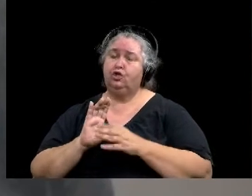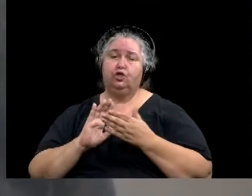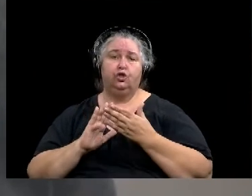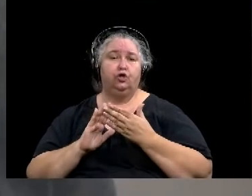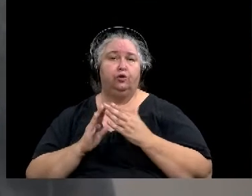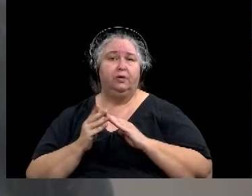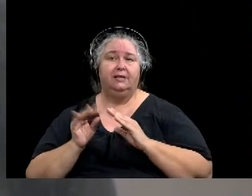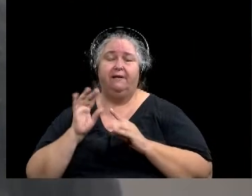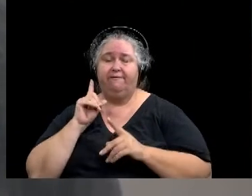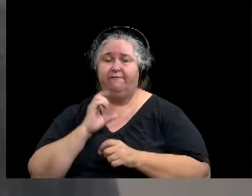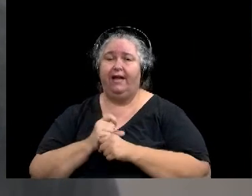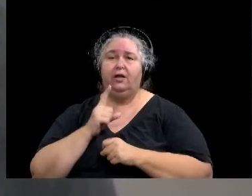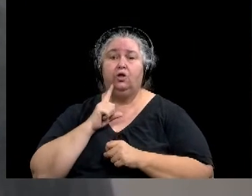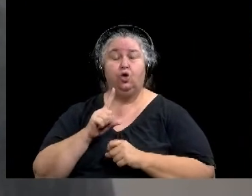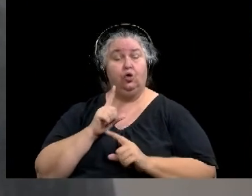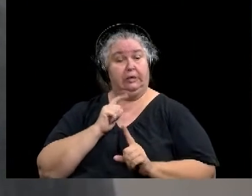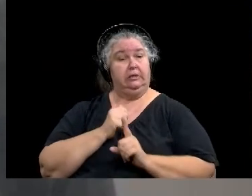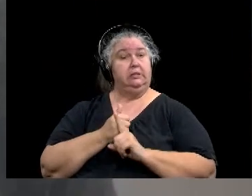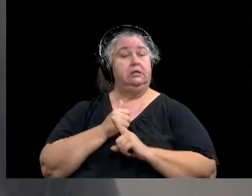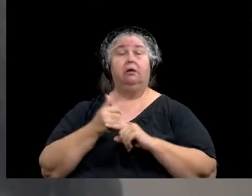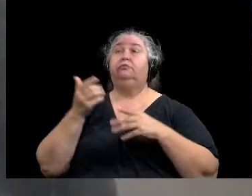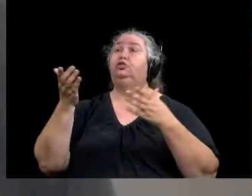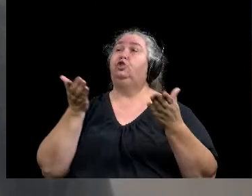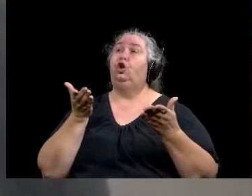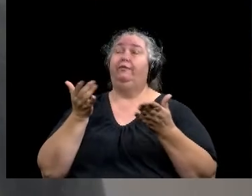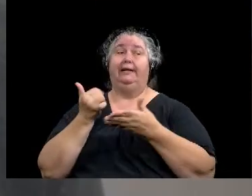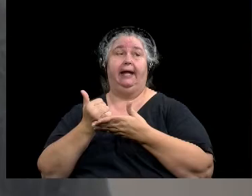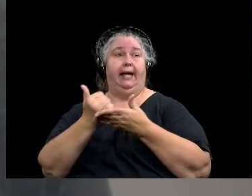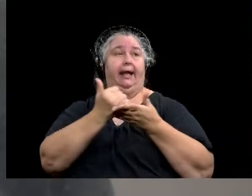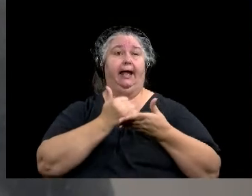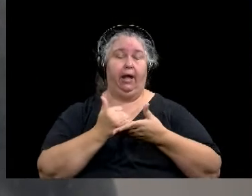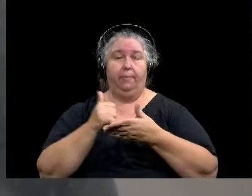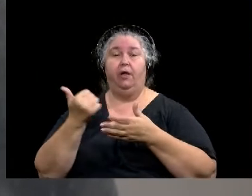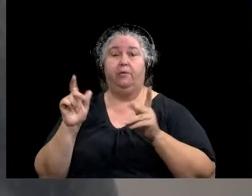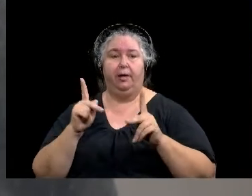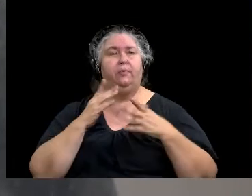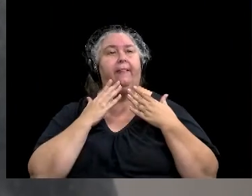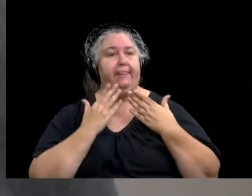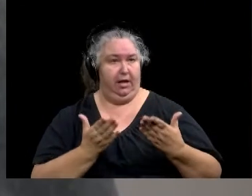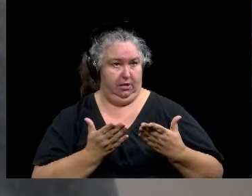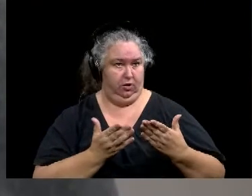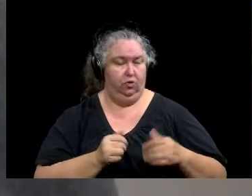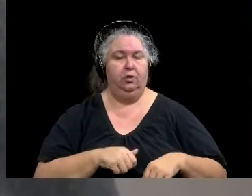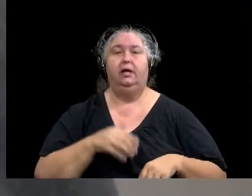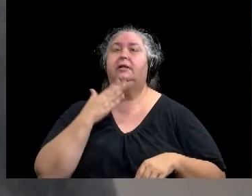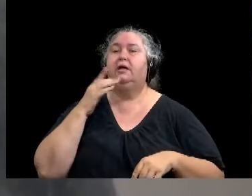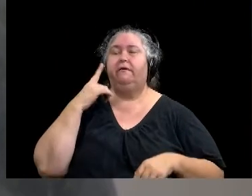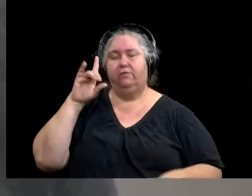a nuestros profes pero casi todos